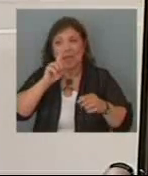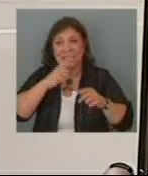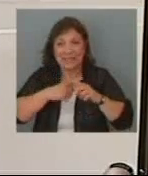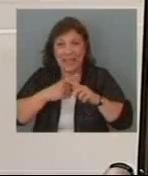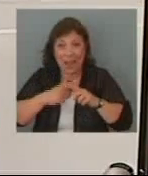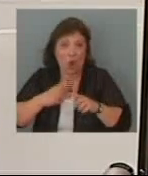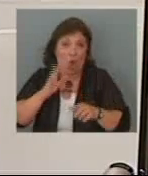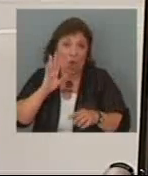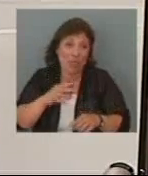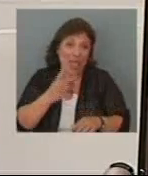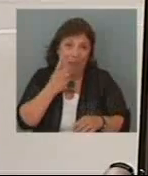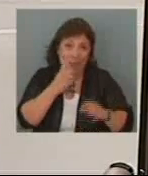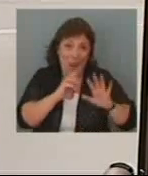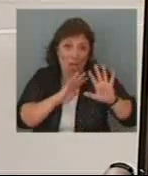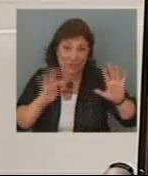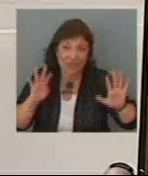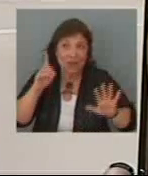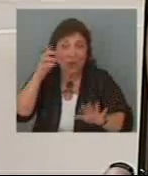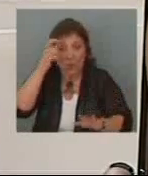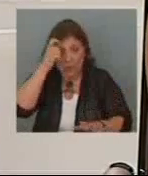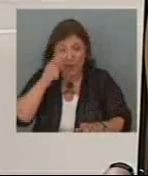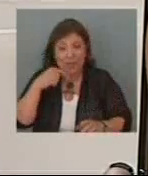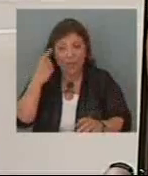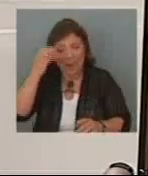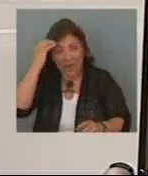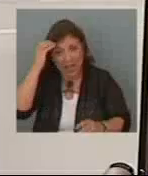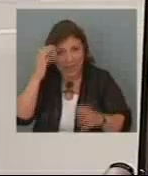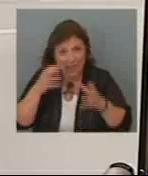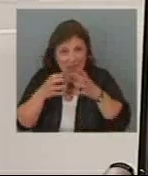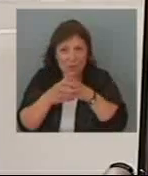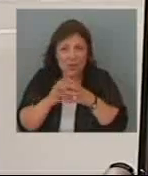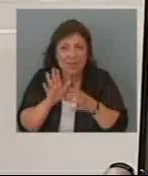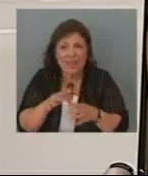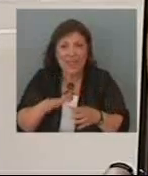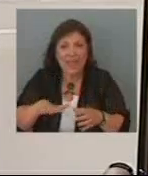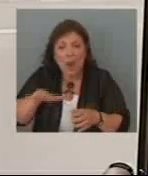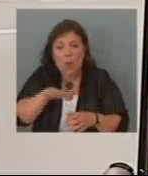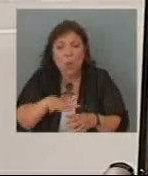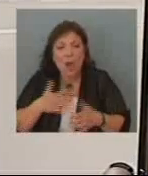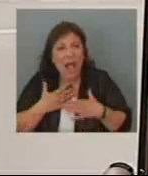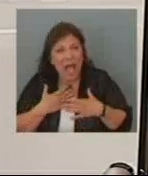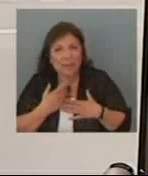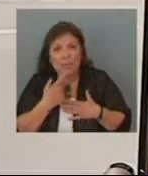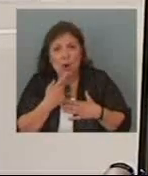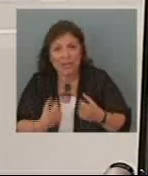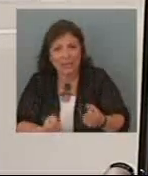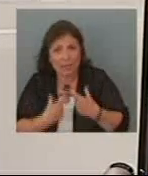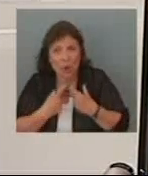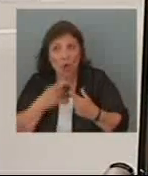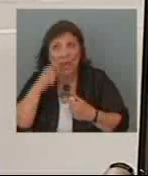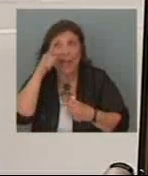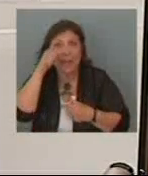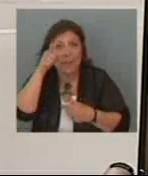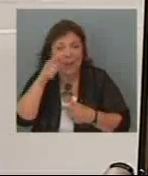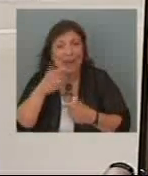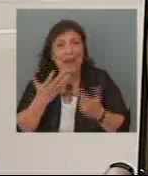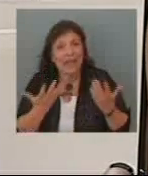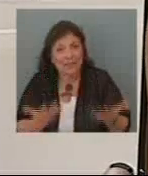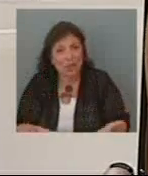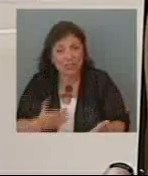hay que entender que además están los Montes Cárpatos, que son sumamente geopolíticos y geoestratégicos para Moscú. Por eso es que para